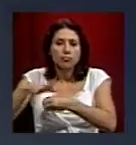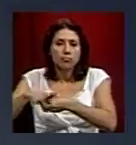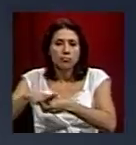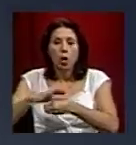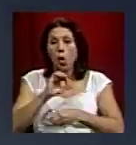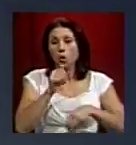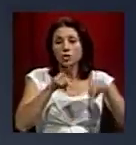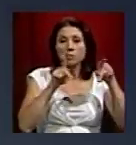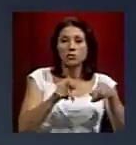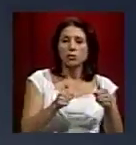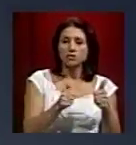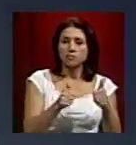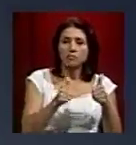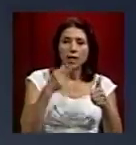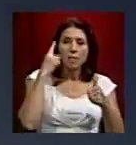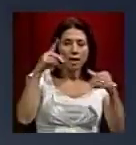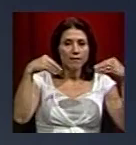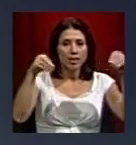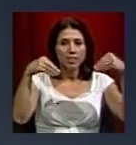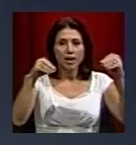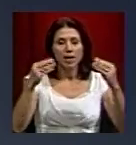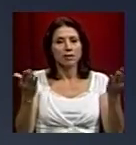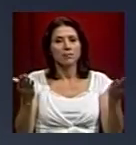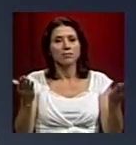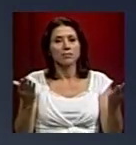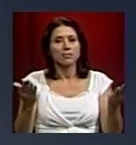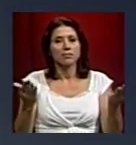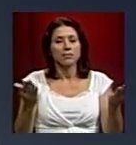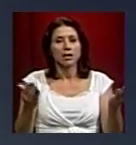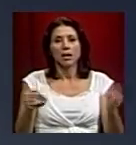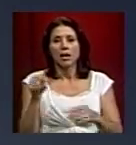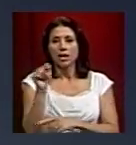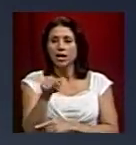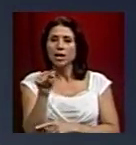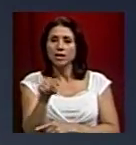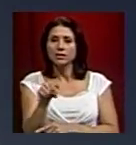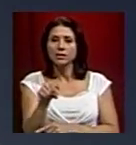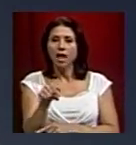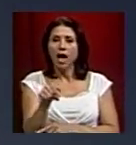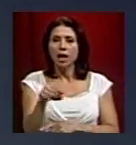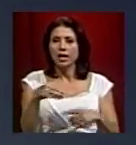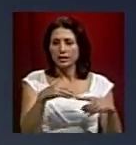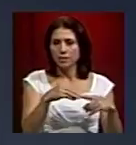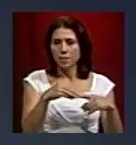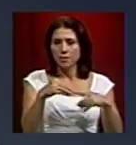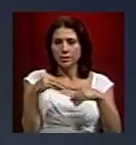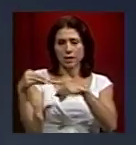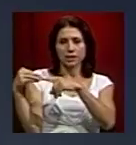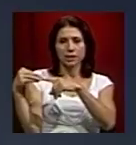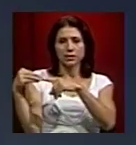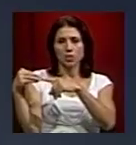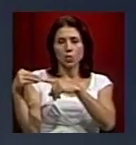agricultores, otros seremos buenos pues para vender. Y esa, digamos, especialización